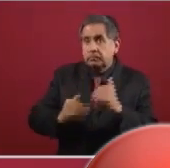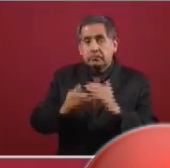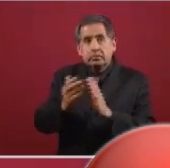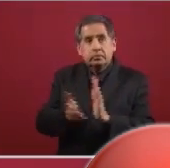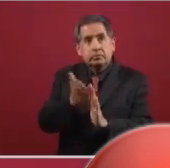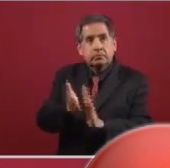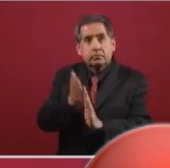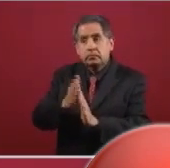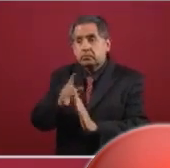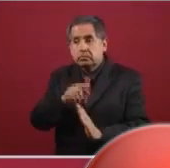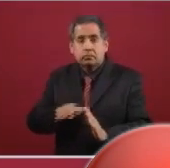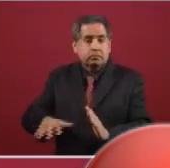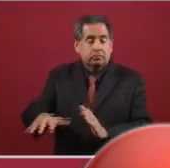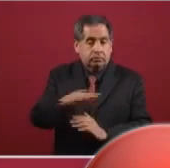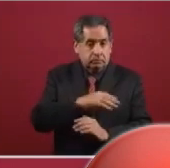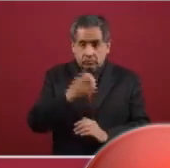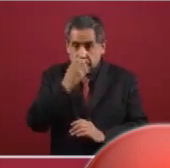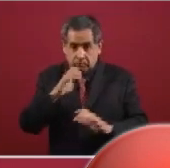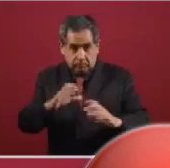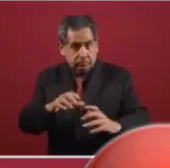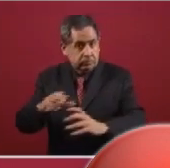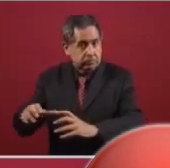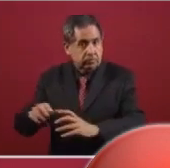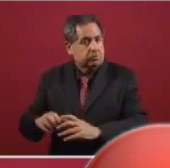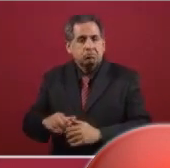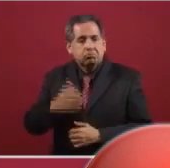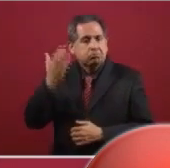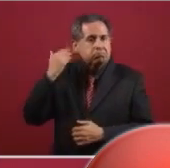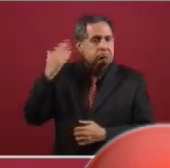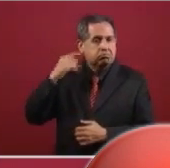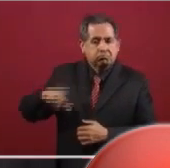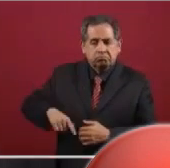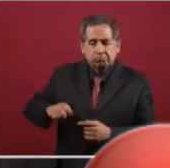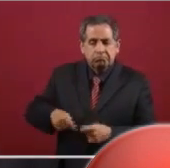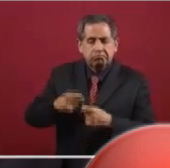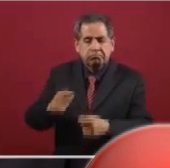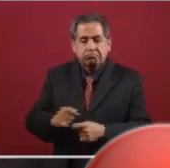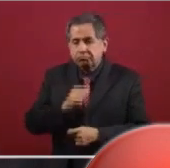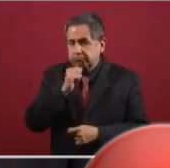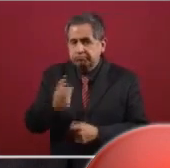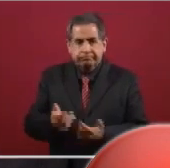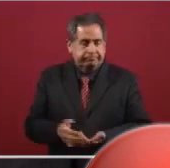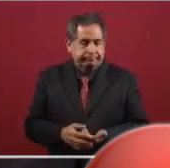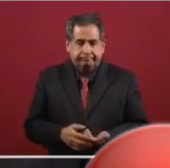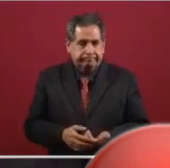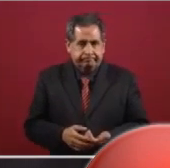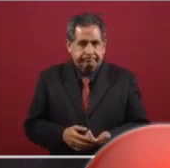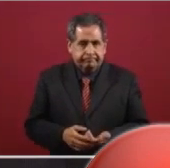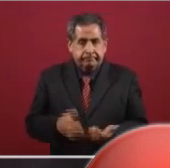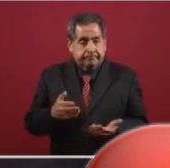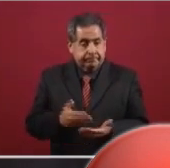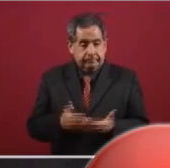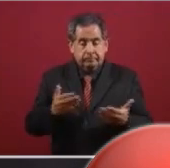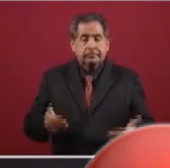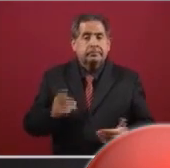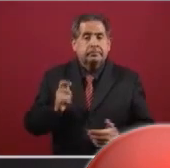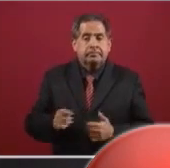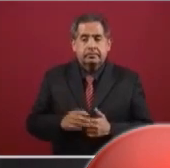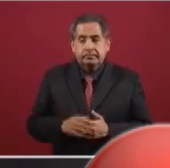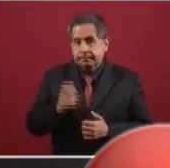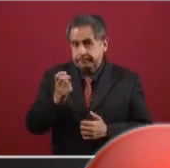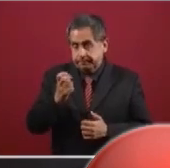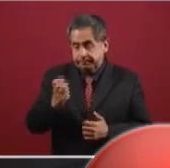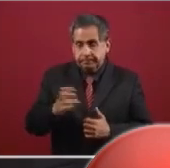mejoramiento de las escuelas, de los planteles educativos. Ahora, por